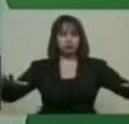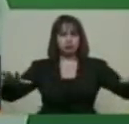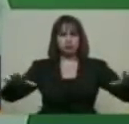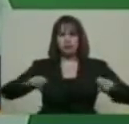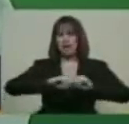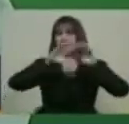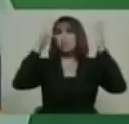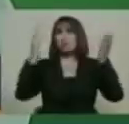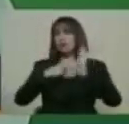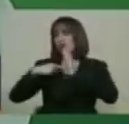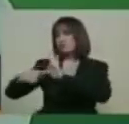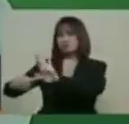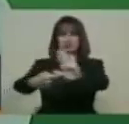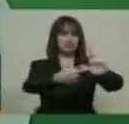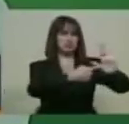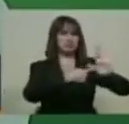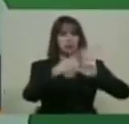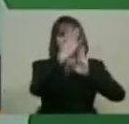al mundo entero,